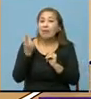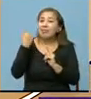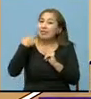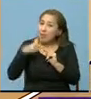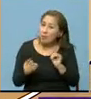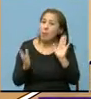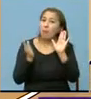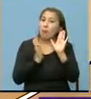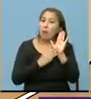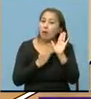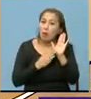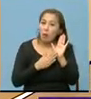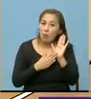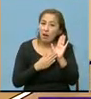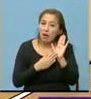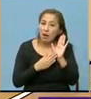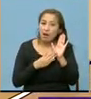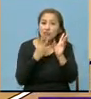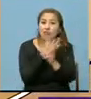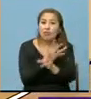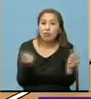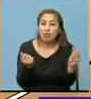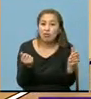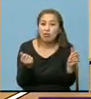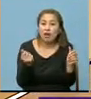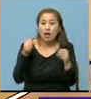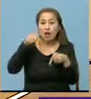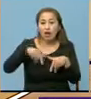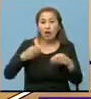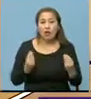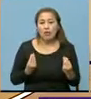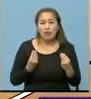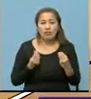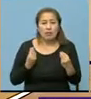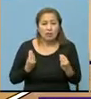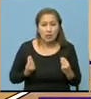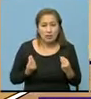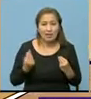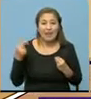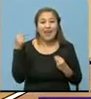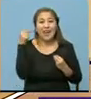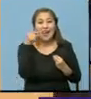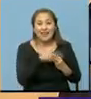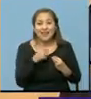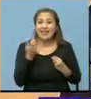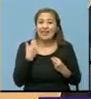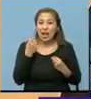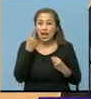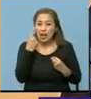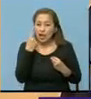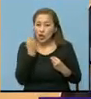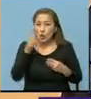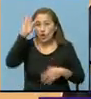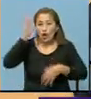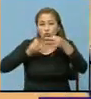estado está esta documentación desapareció ahora entonces y ahí está lo que las observaciones que